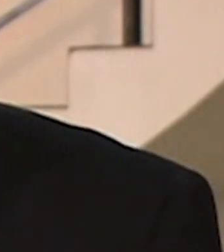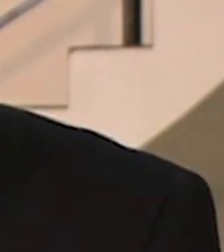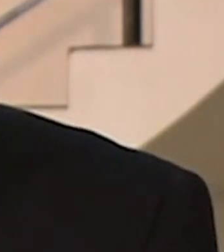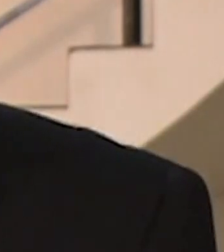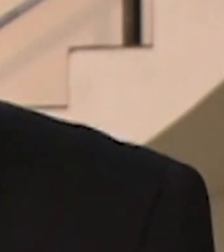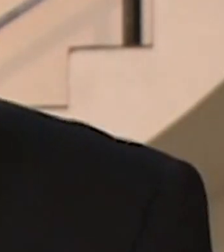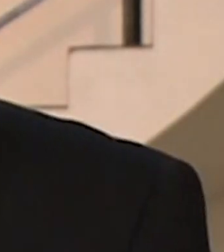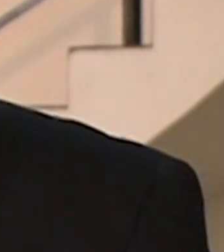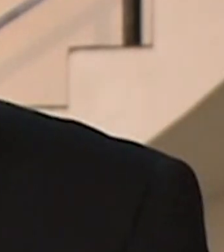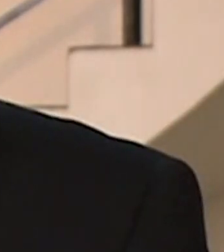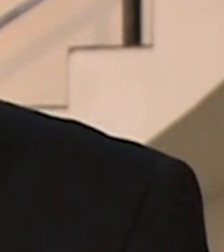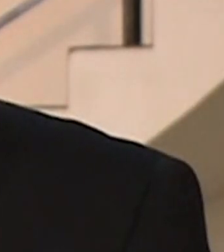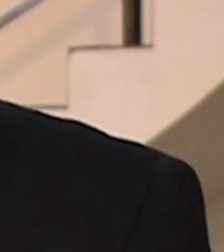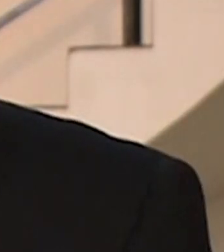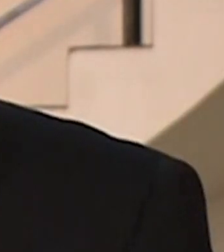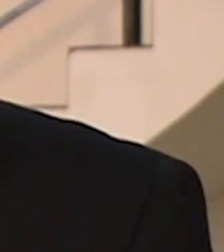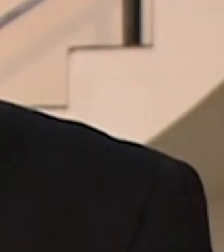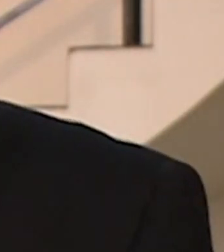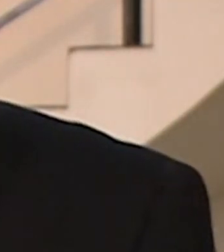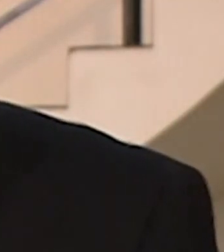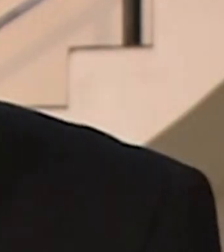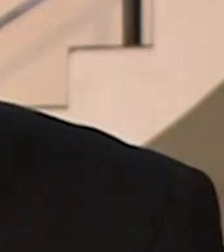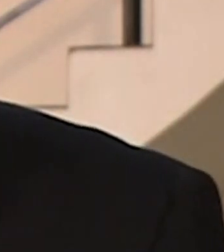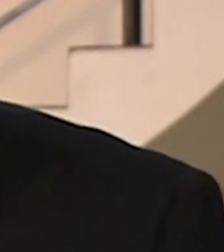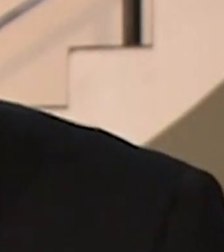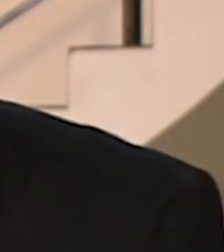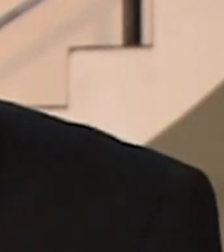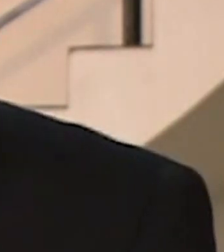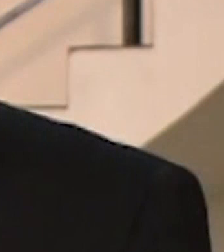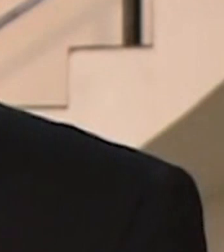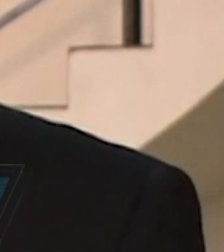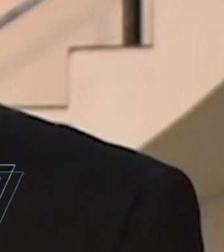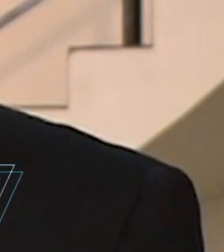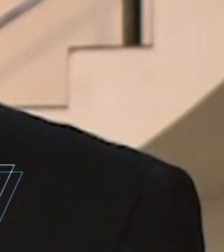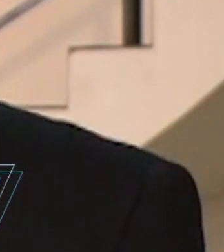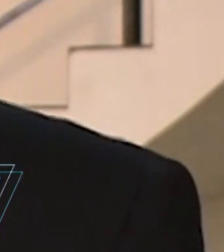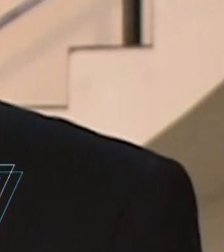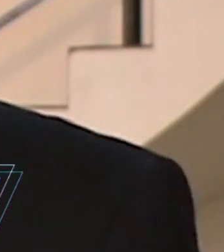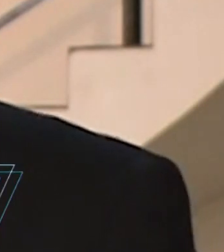con claridad. También le cuestioné si el gobierno